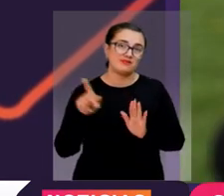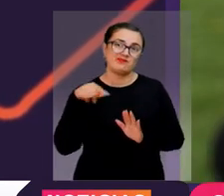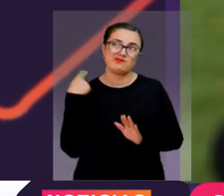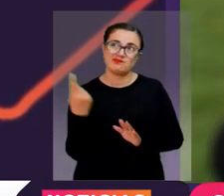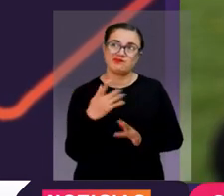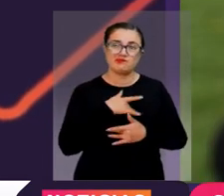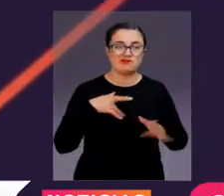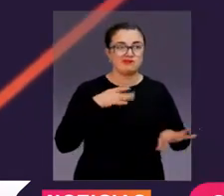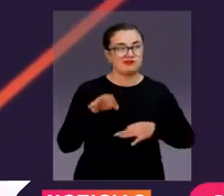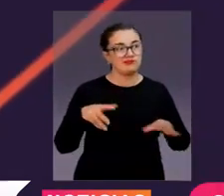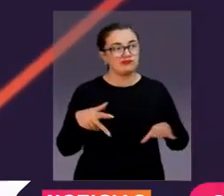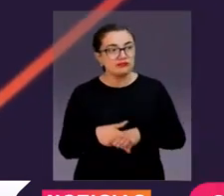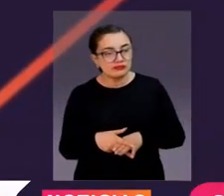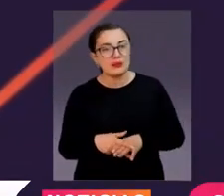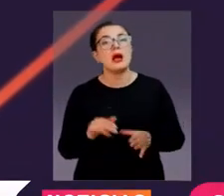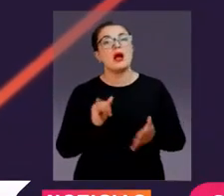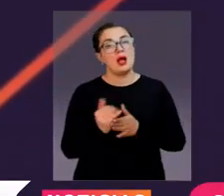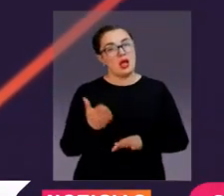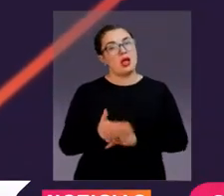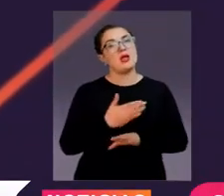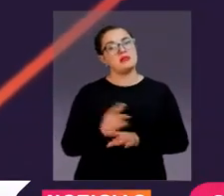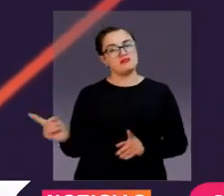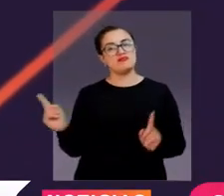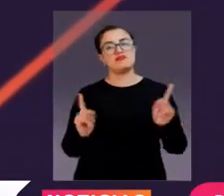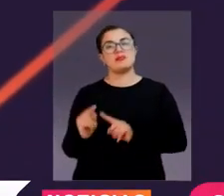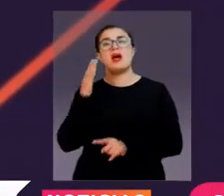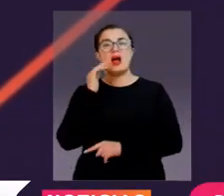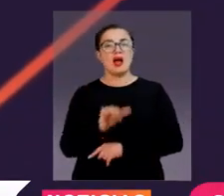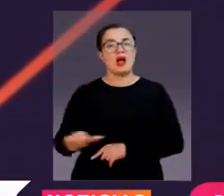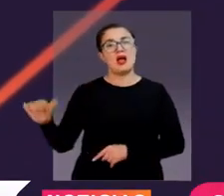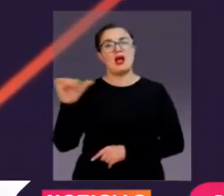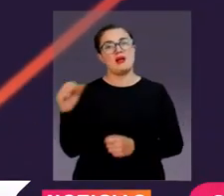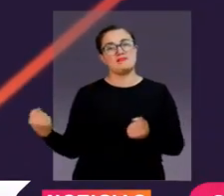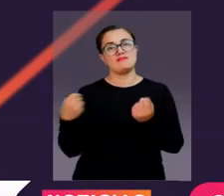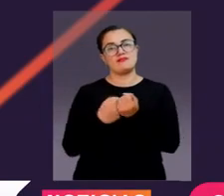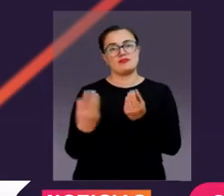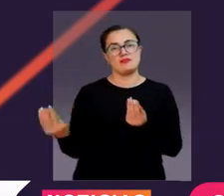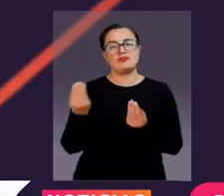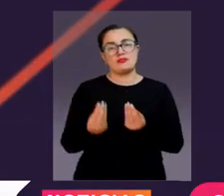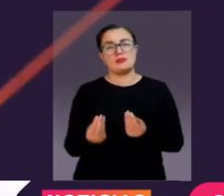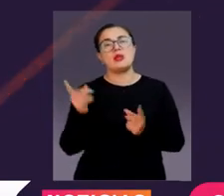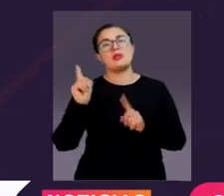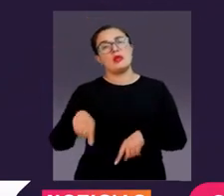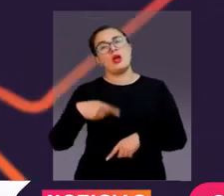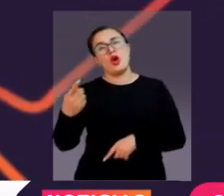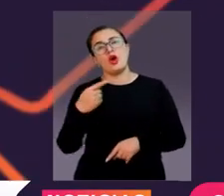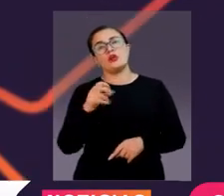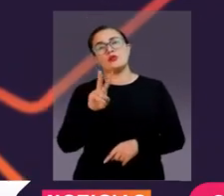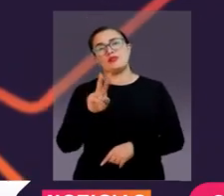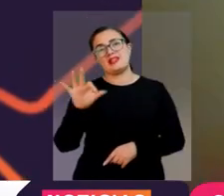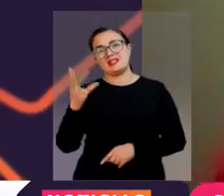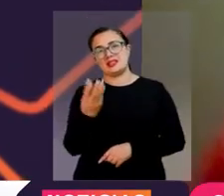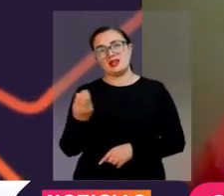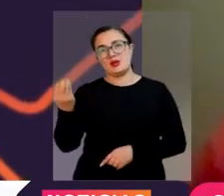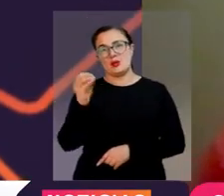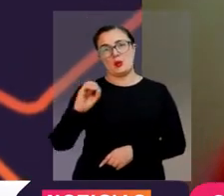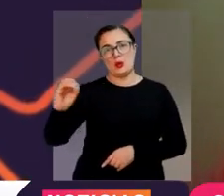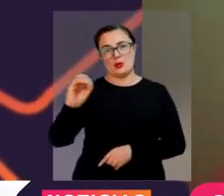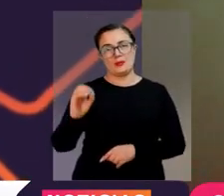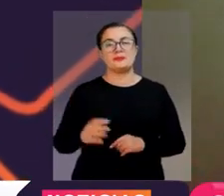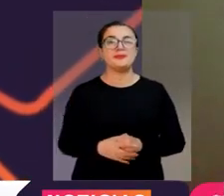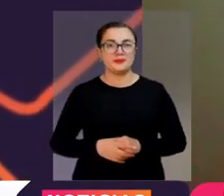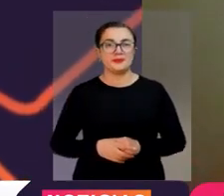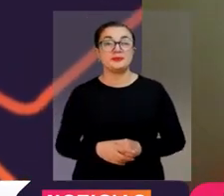bioseguridad, contó también con la presencia del conjunto femenino de la capital y también de los sub-23 masculinos. Sí, el